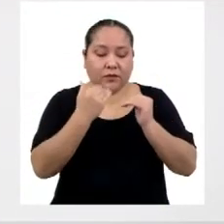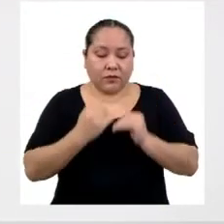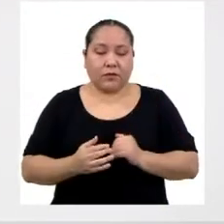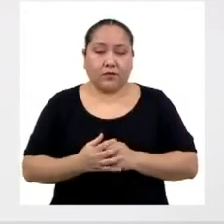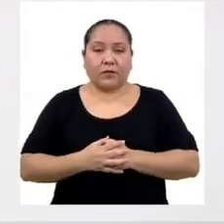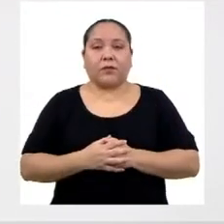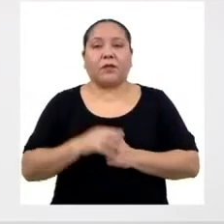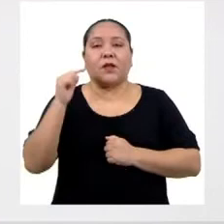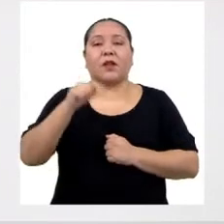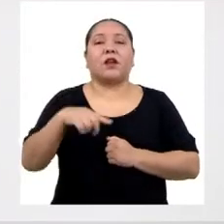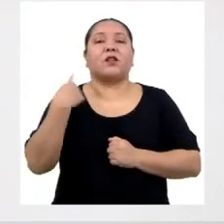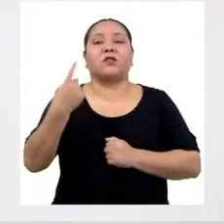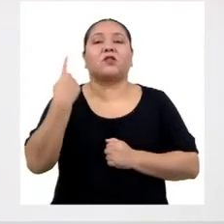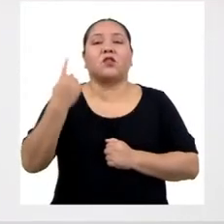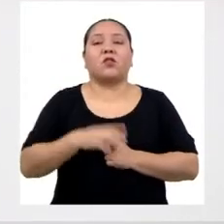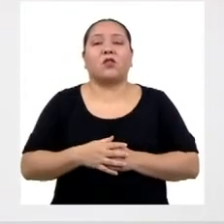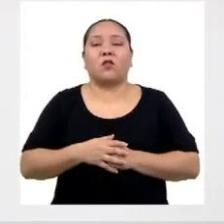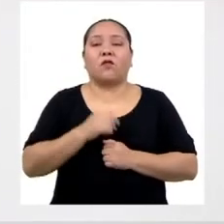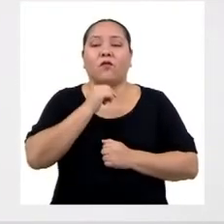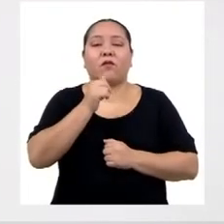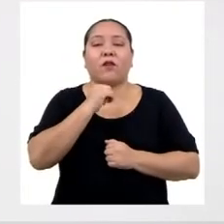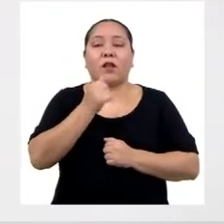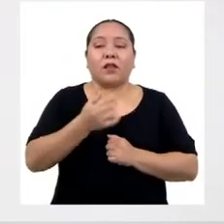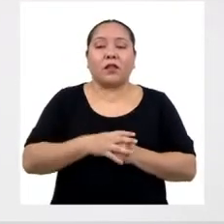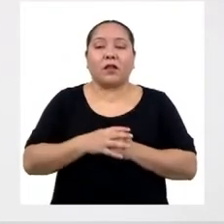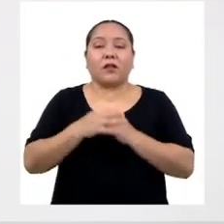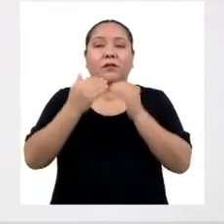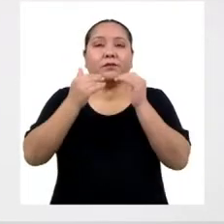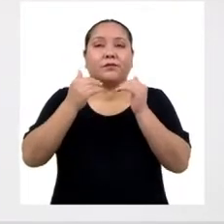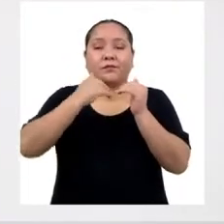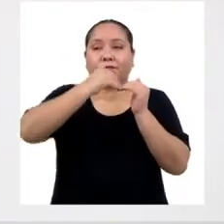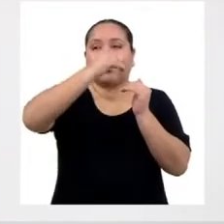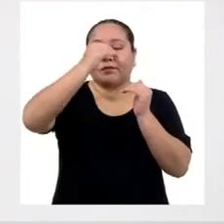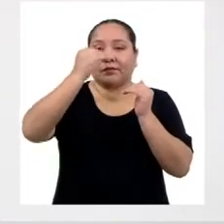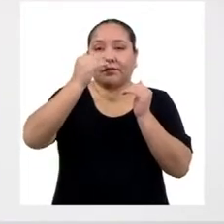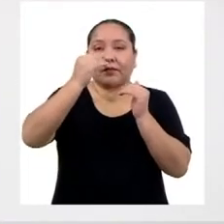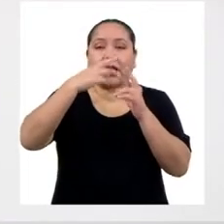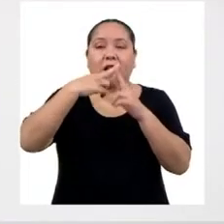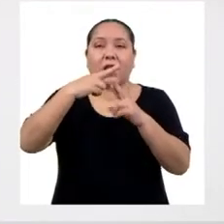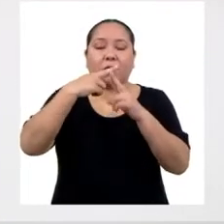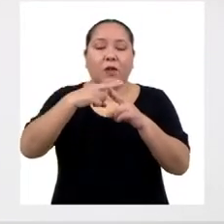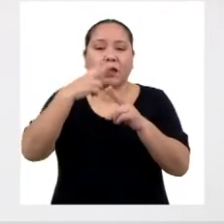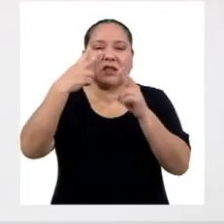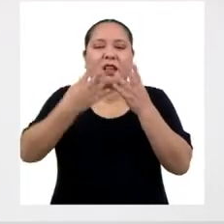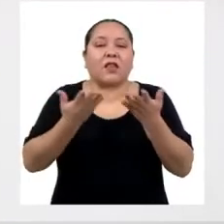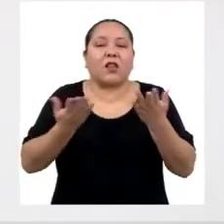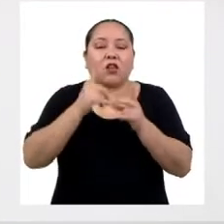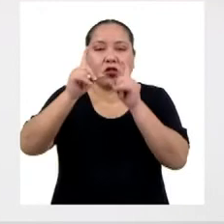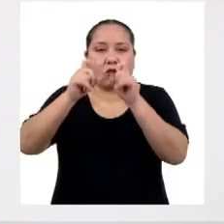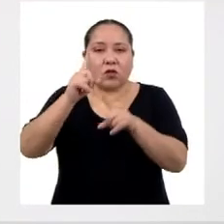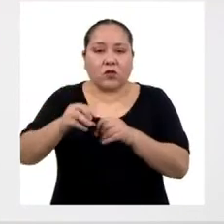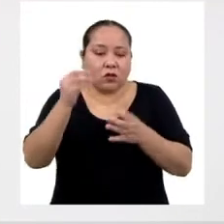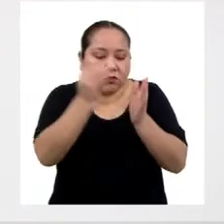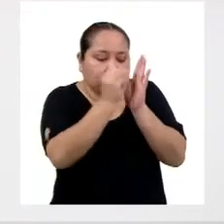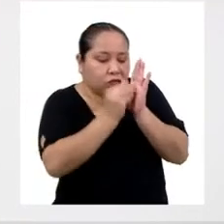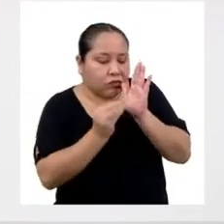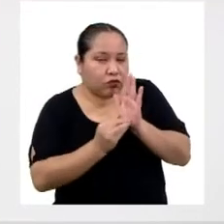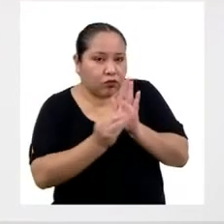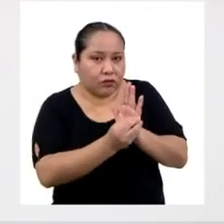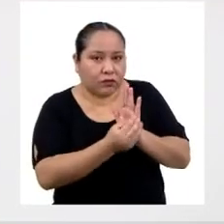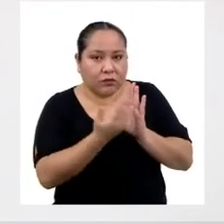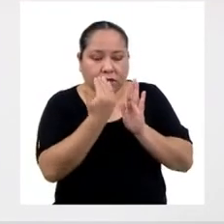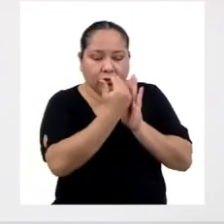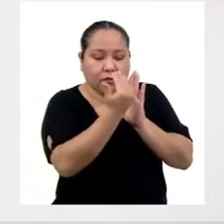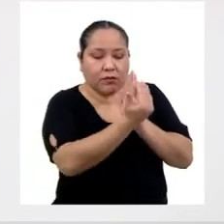Ahora solo toca hacer el conteo de las respuestas de las y los encuestados y ubicarlos en cada intervalo